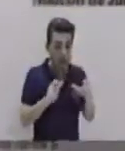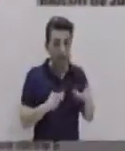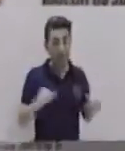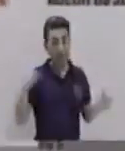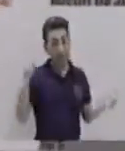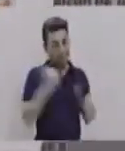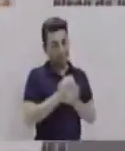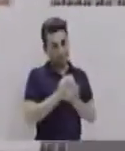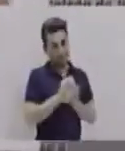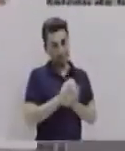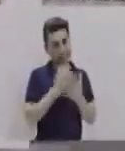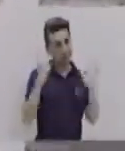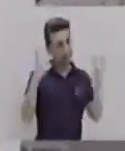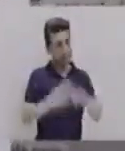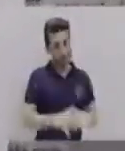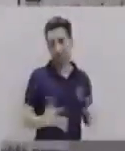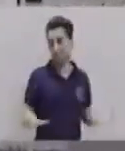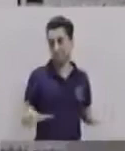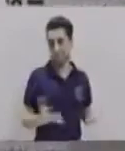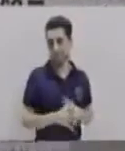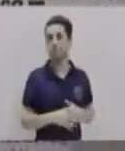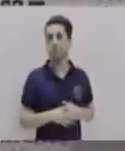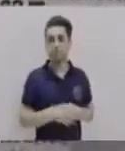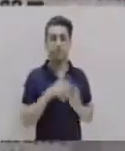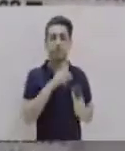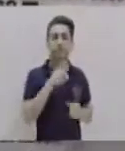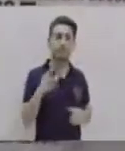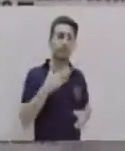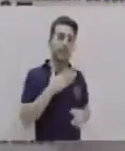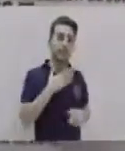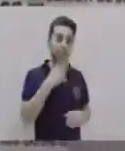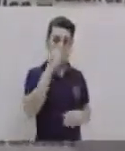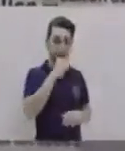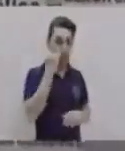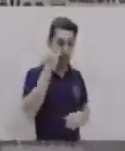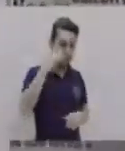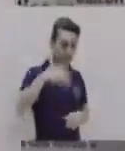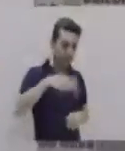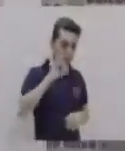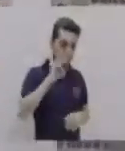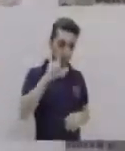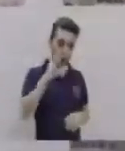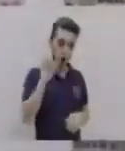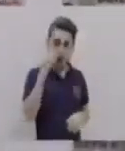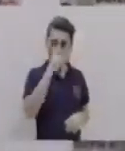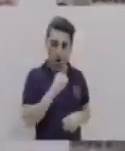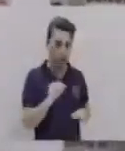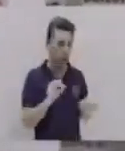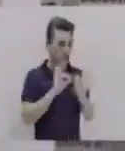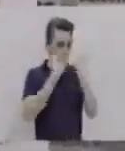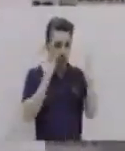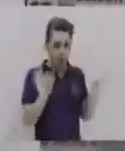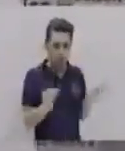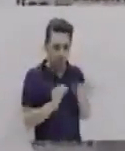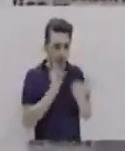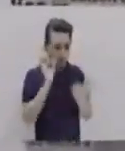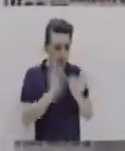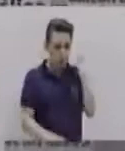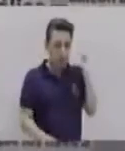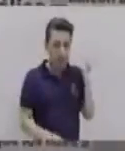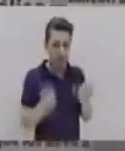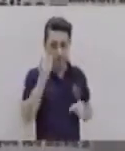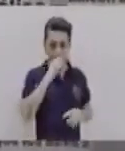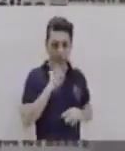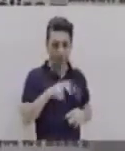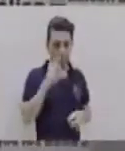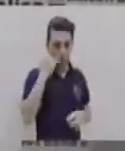termina siendo la tragedia. Entonces son símbolos que podemos encontrar de elementos sencillos que tú puedes asociarlos con un